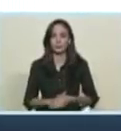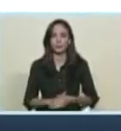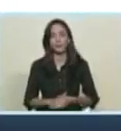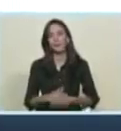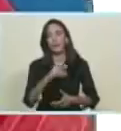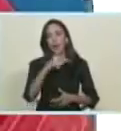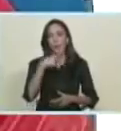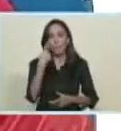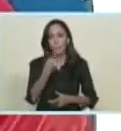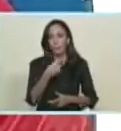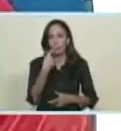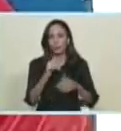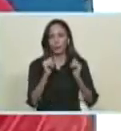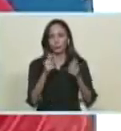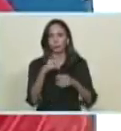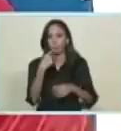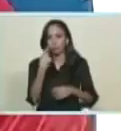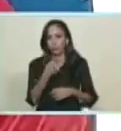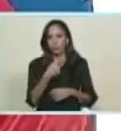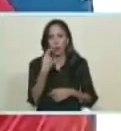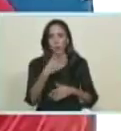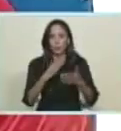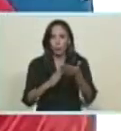En lo político se constituyó un Estado autoritario.